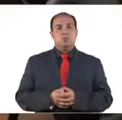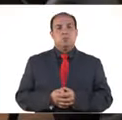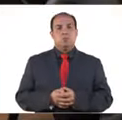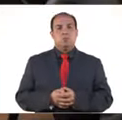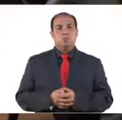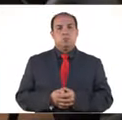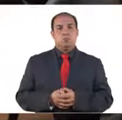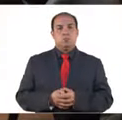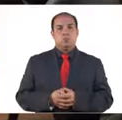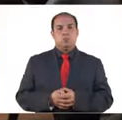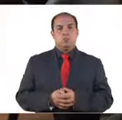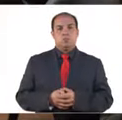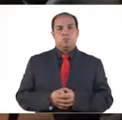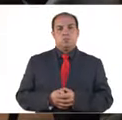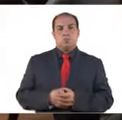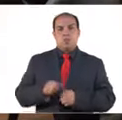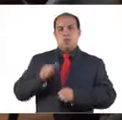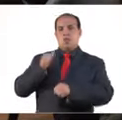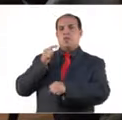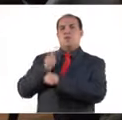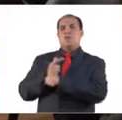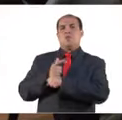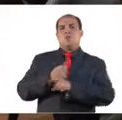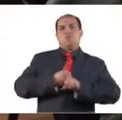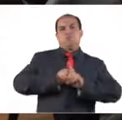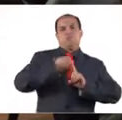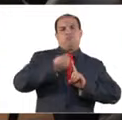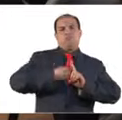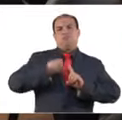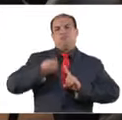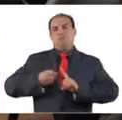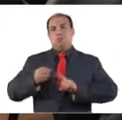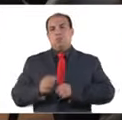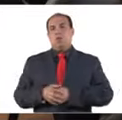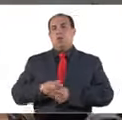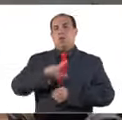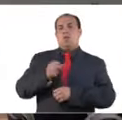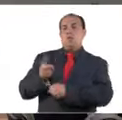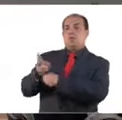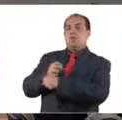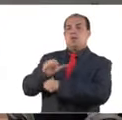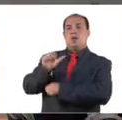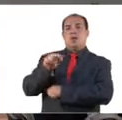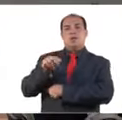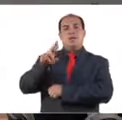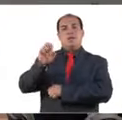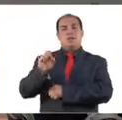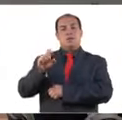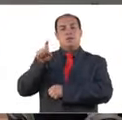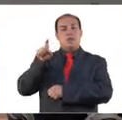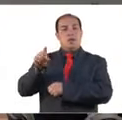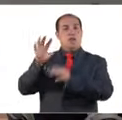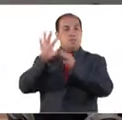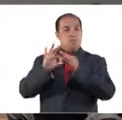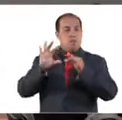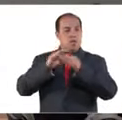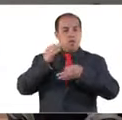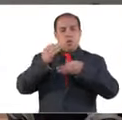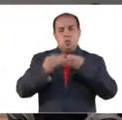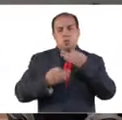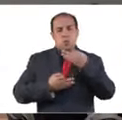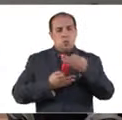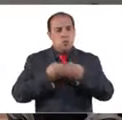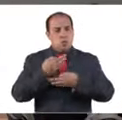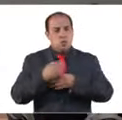encontrado muchísimas cosas. A ver si un día invitamos aquí a Andrés a que nos platique todo lo que